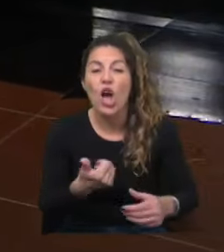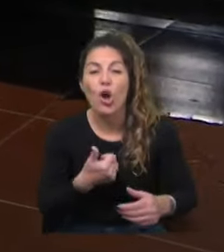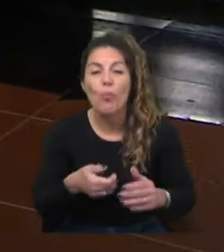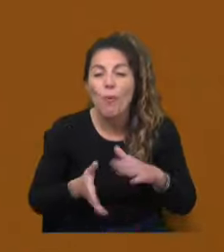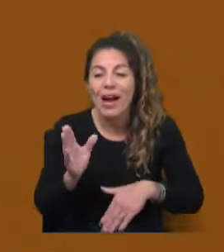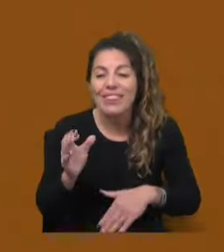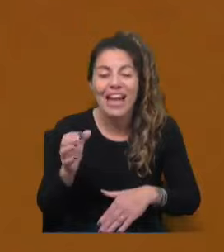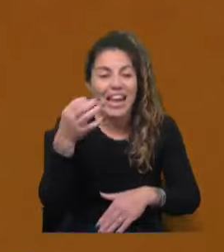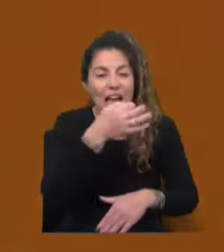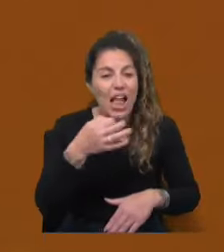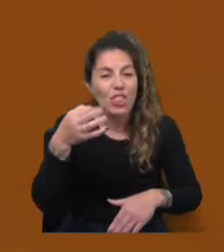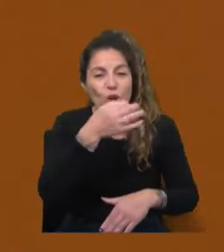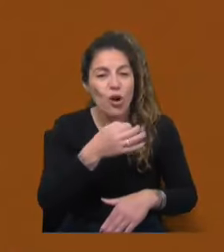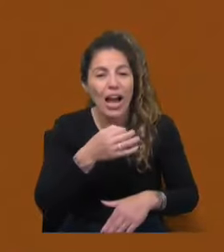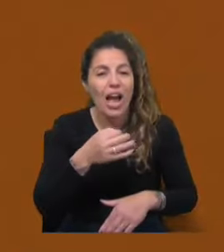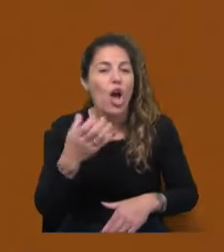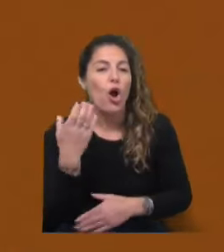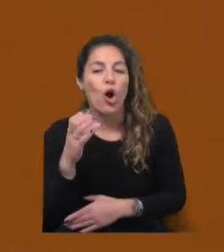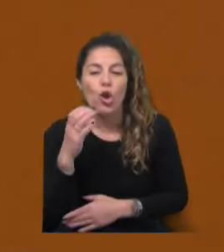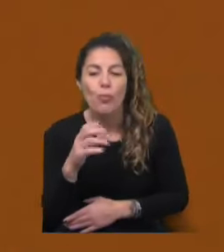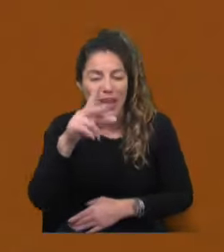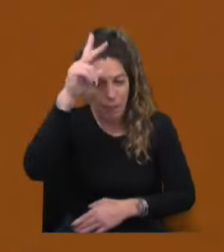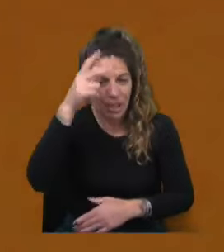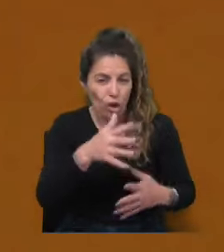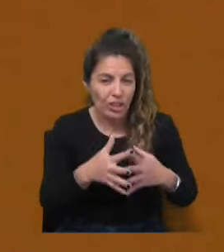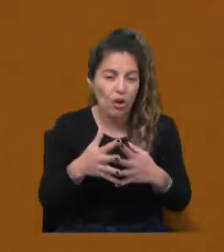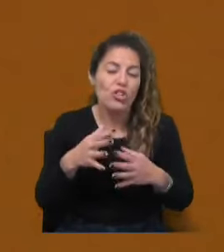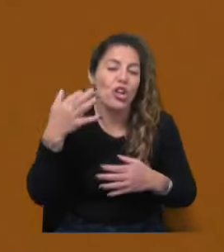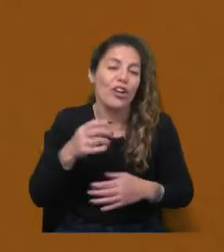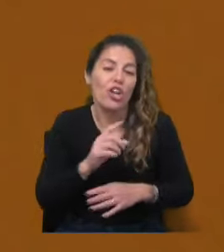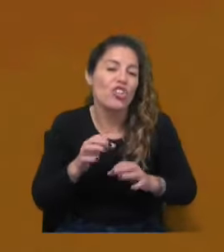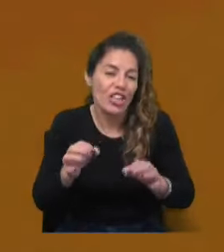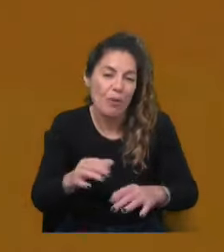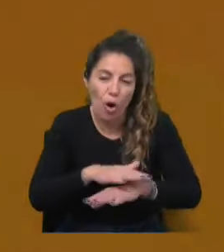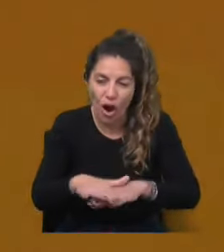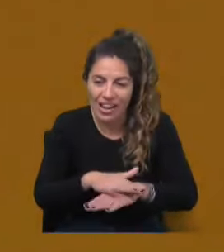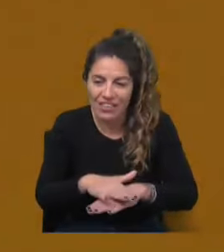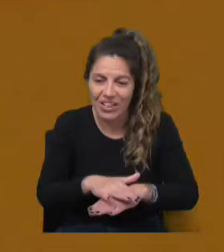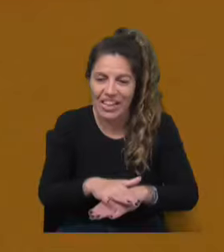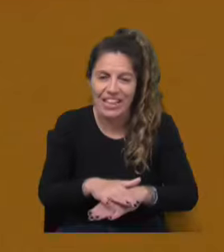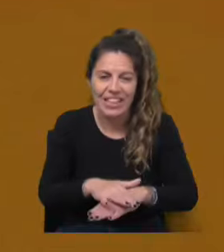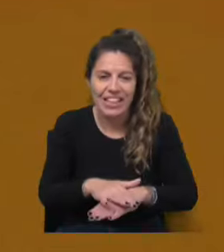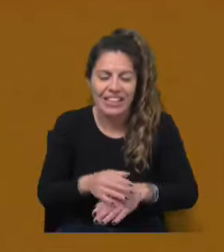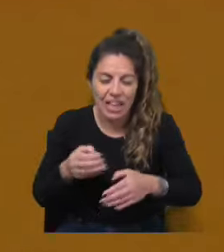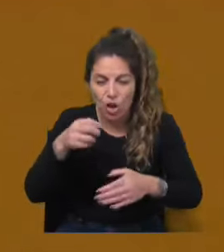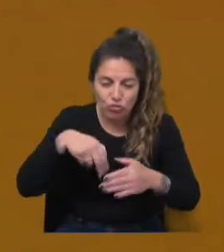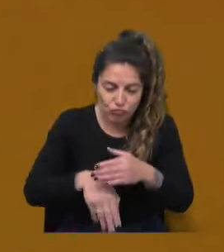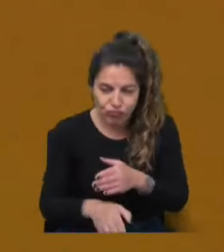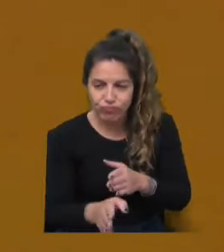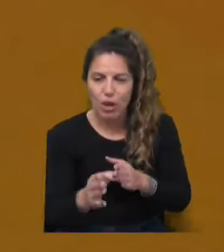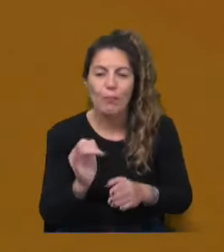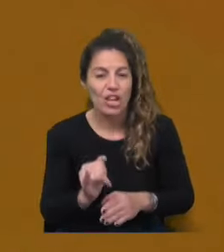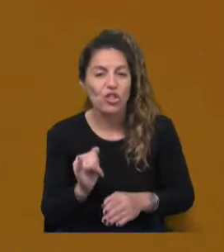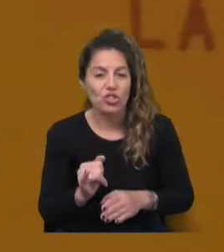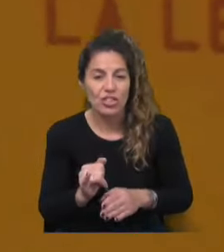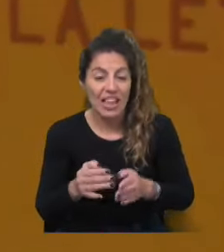droga a Colombia y México y Estados Unidos. Yo no creo que lleguemos, quizá sí, a niveles de los narcos submarinos que hay, pero sí a niveles